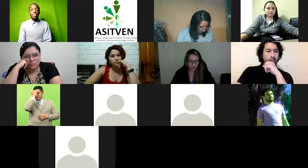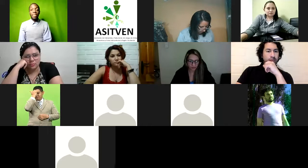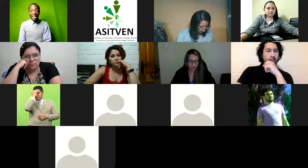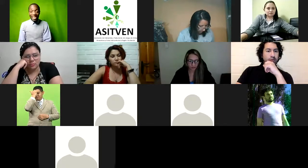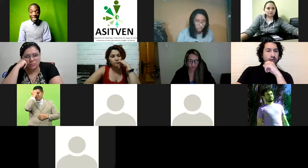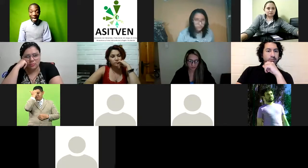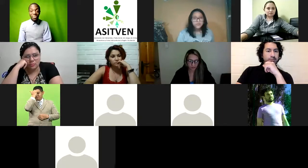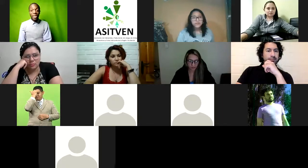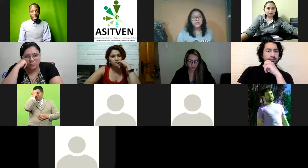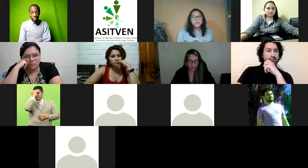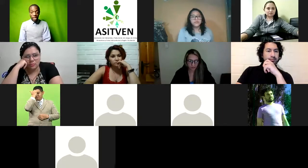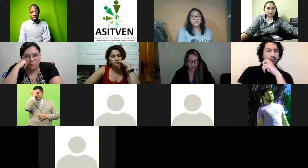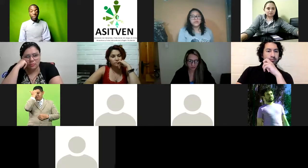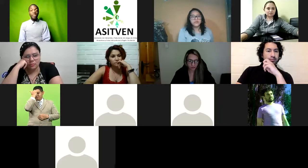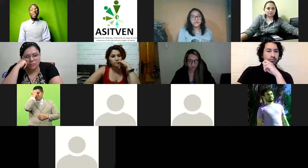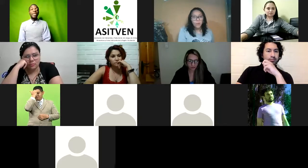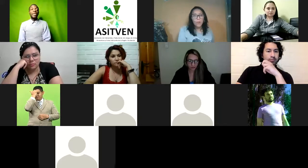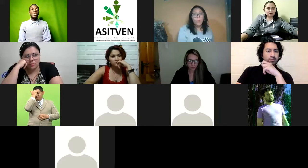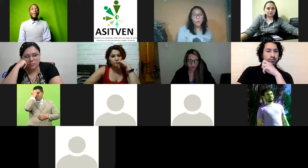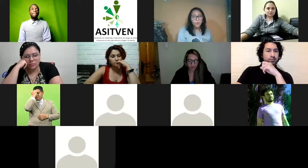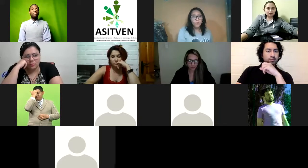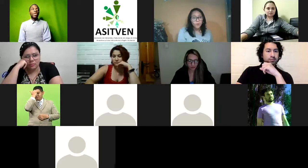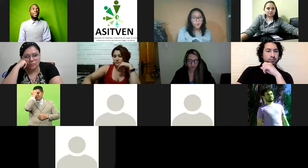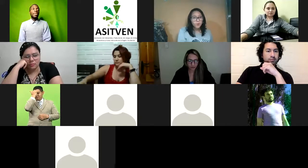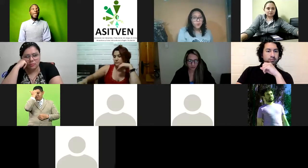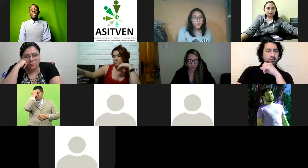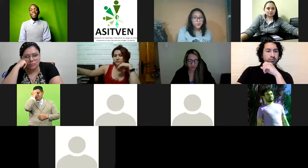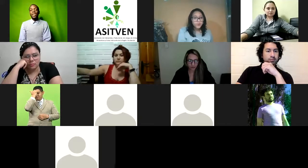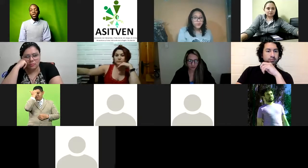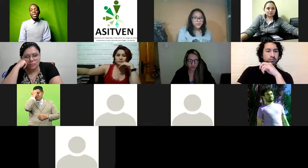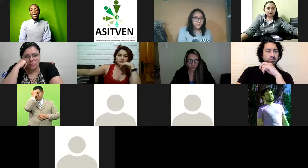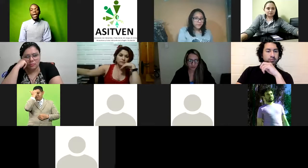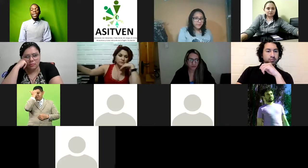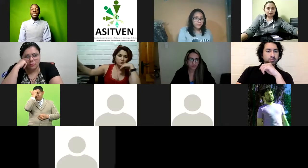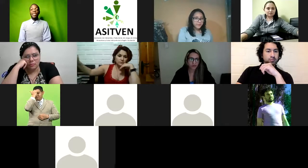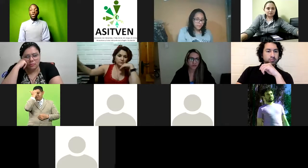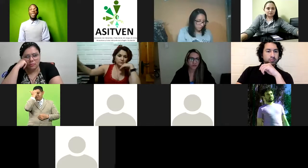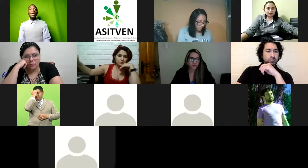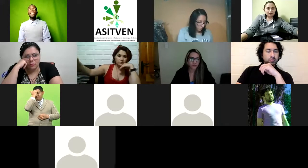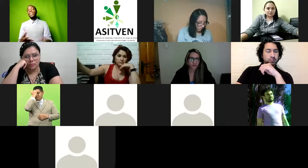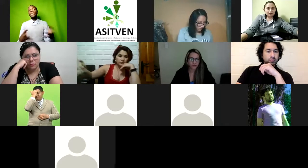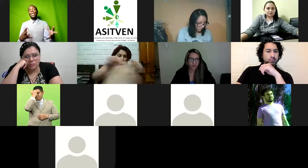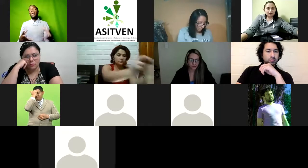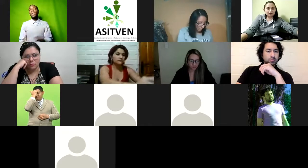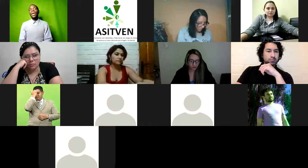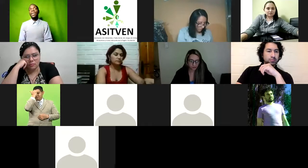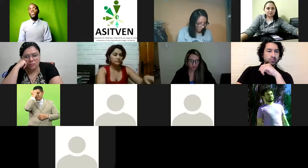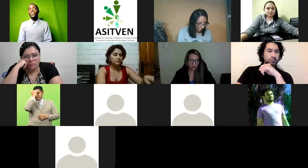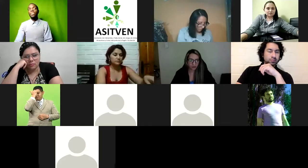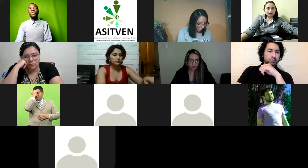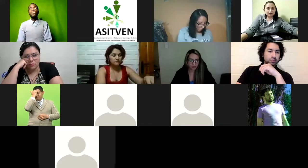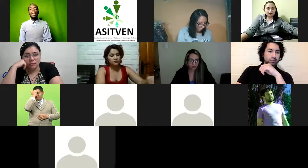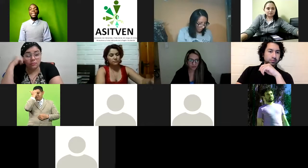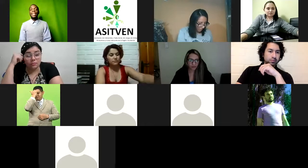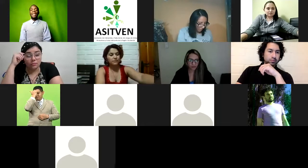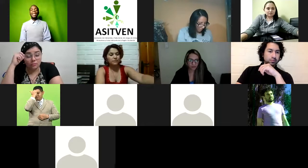de práctica efectiva. Pueden ser prácticas sincrónicas y asincrónicas. Estos